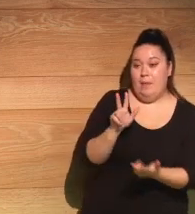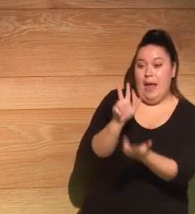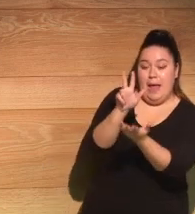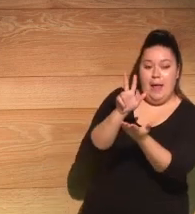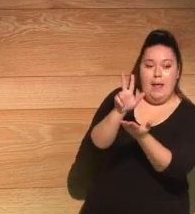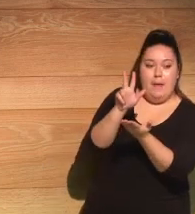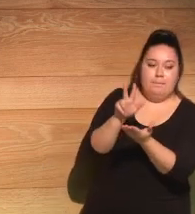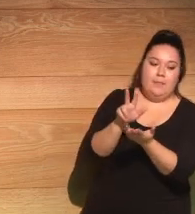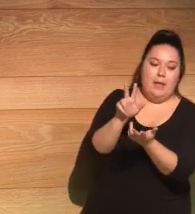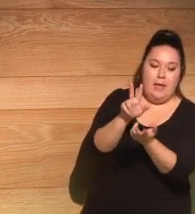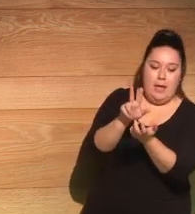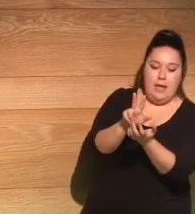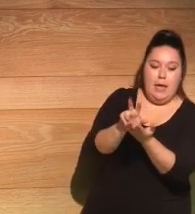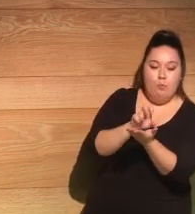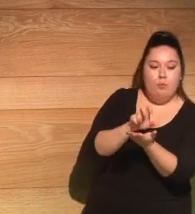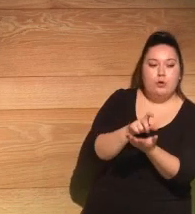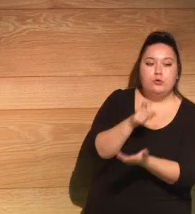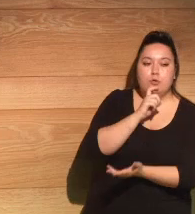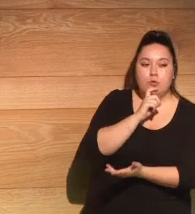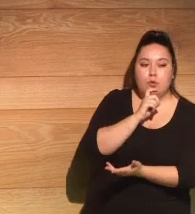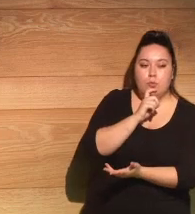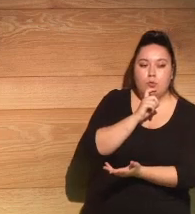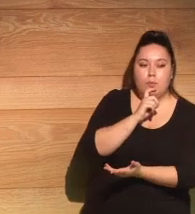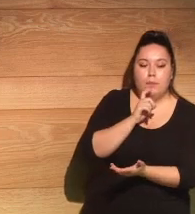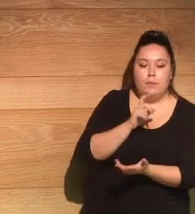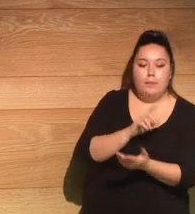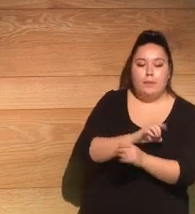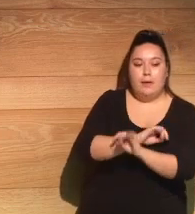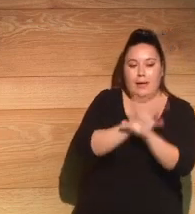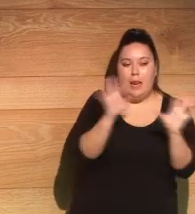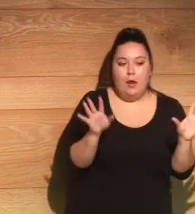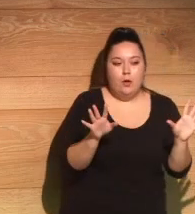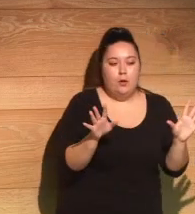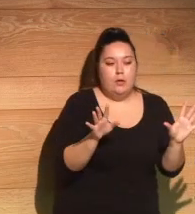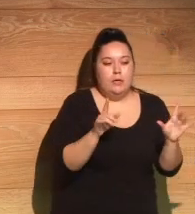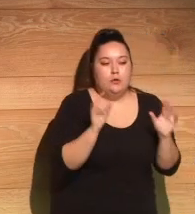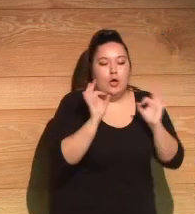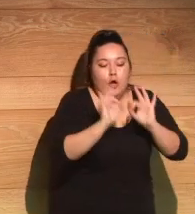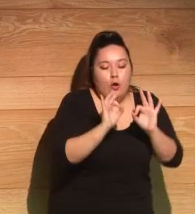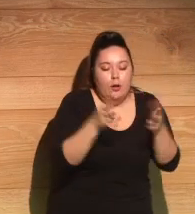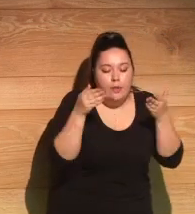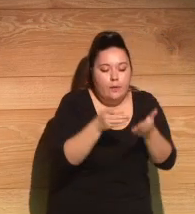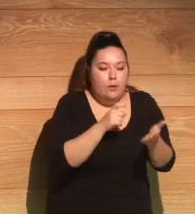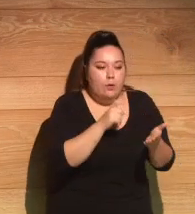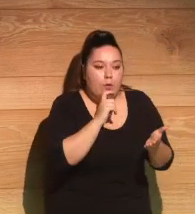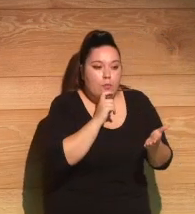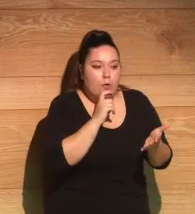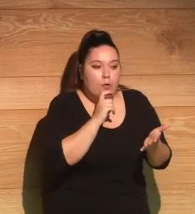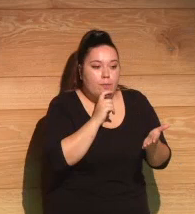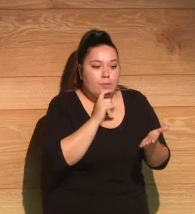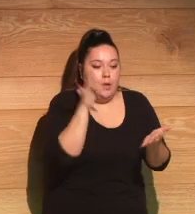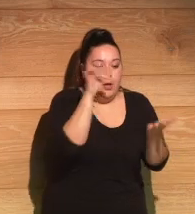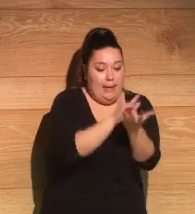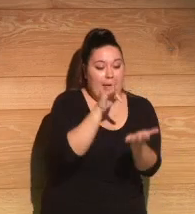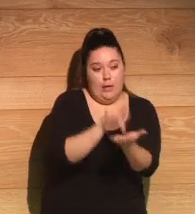es más claro que el agua, ¿no? Pero no sé cómo debe esto ya concretarse en hechos, porque es evidente que una de las